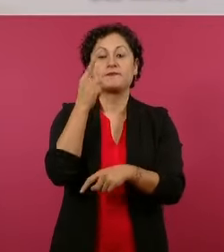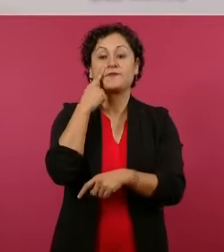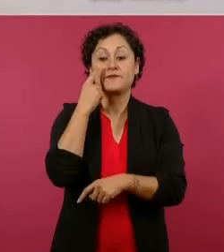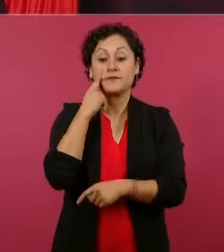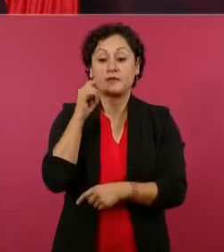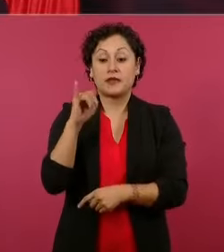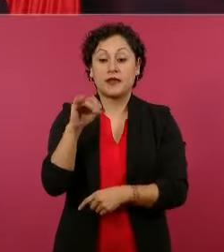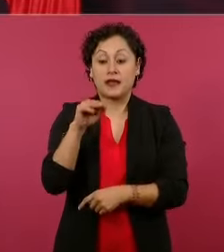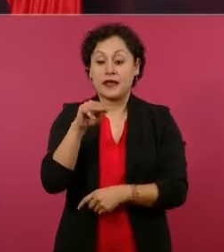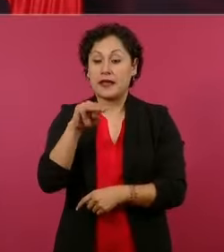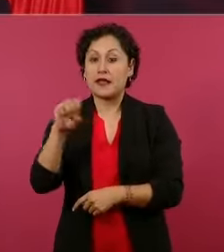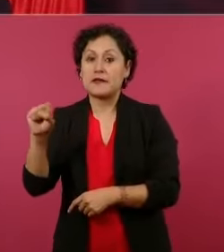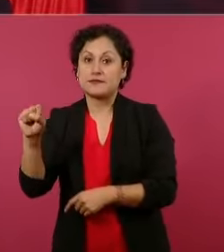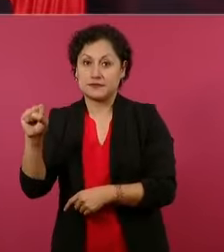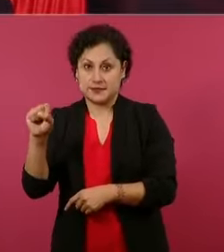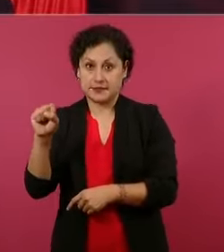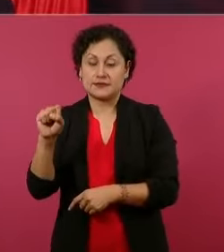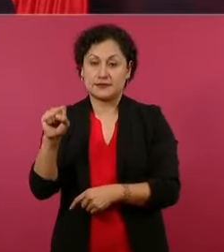IMS